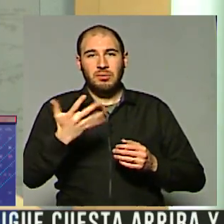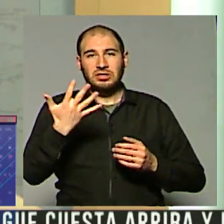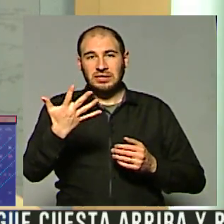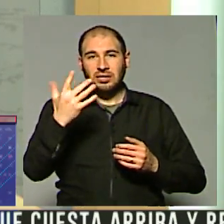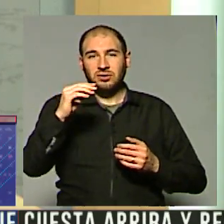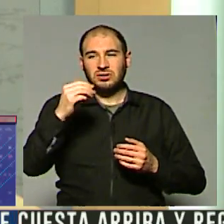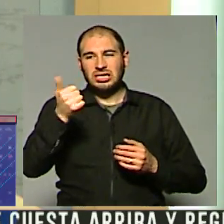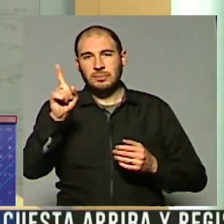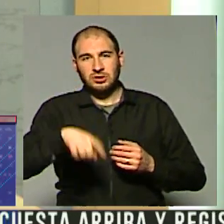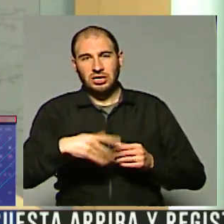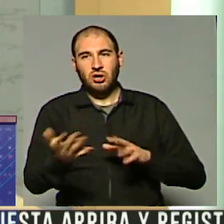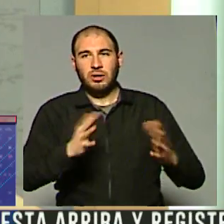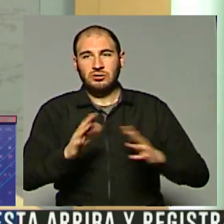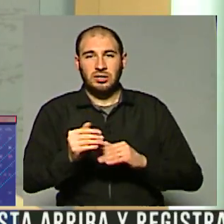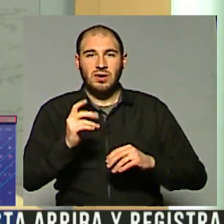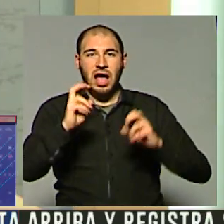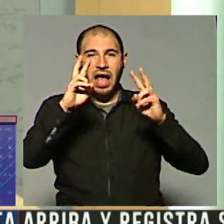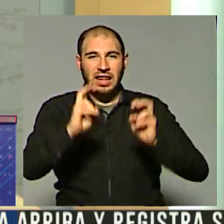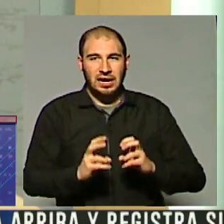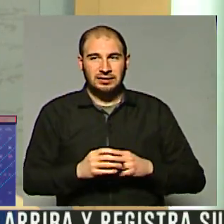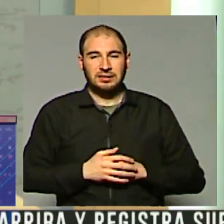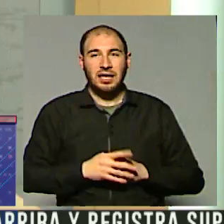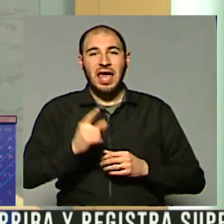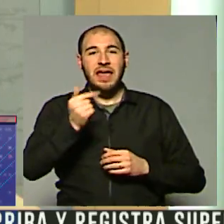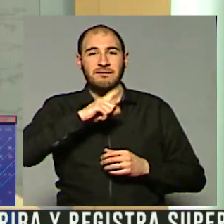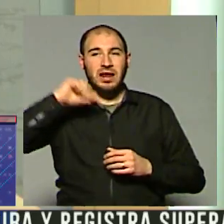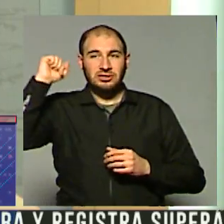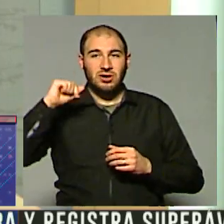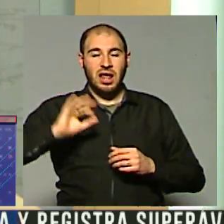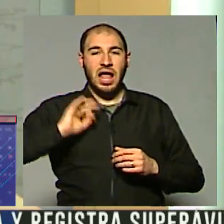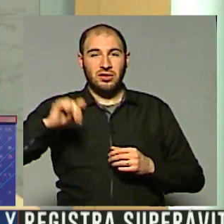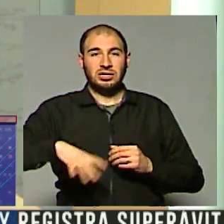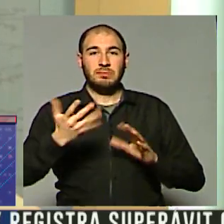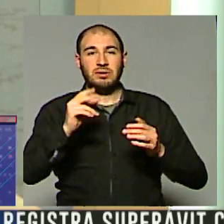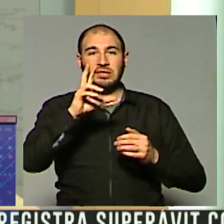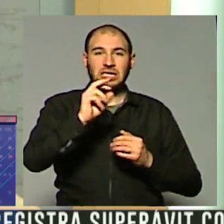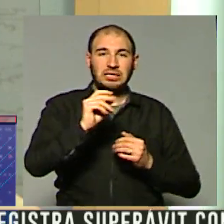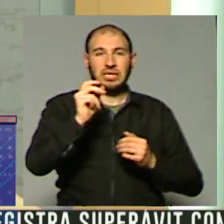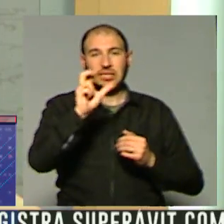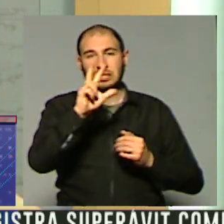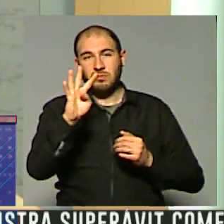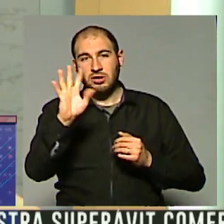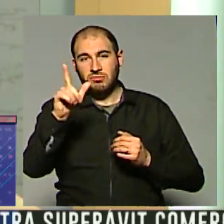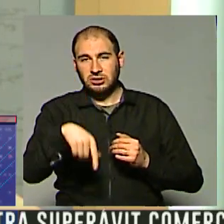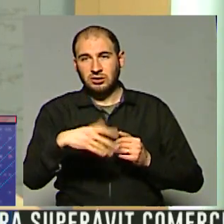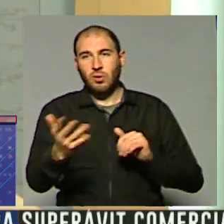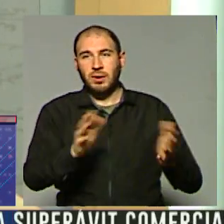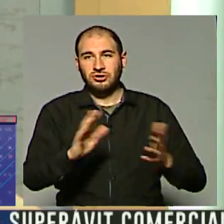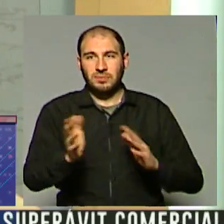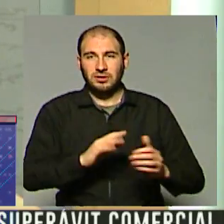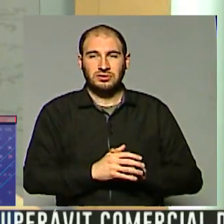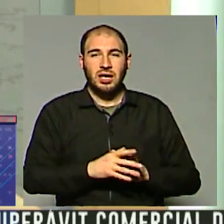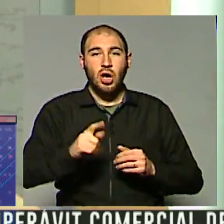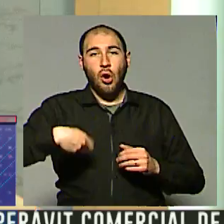un 6%. Y si uno analiza que probablemente la inflación este año esté entre el 30 y 34%, probablemente